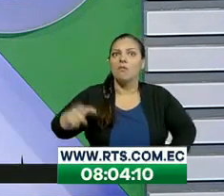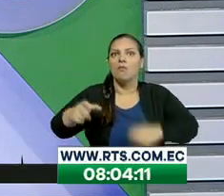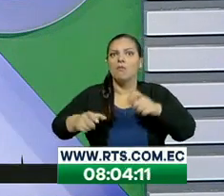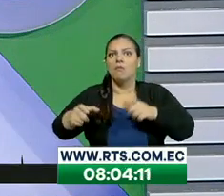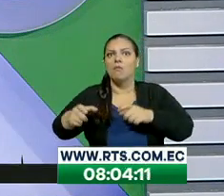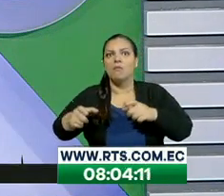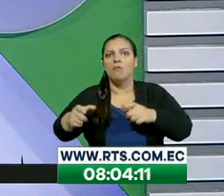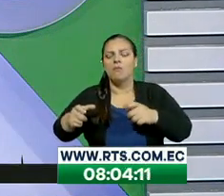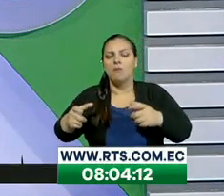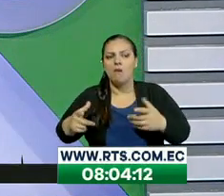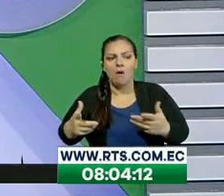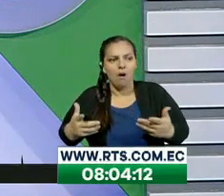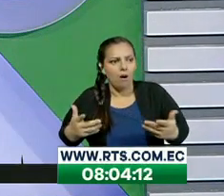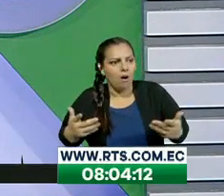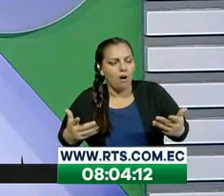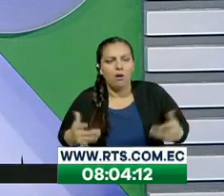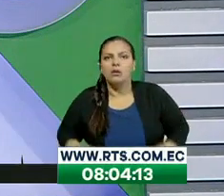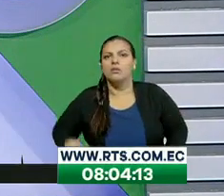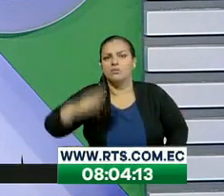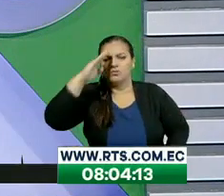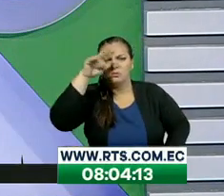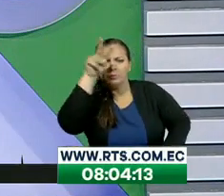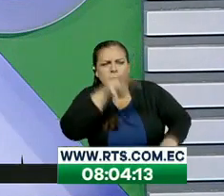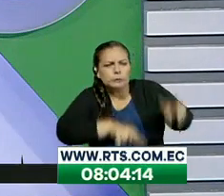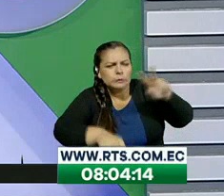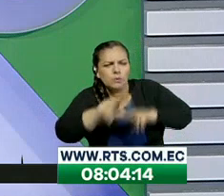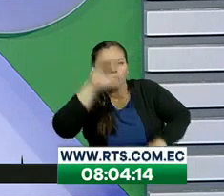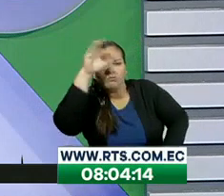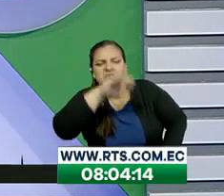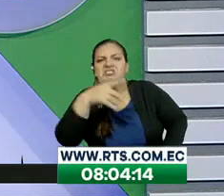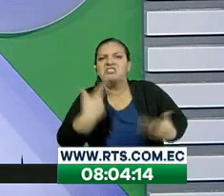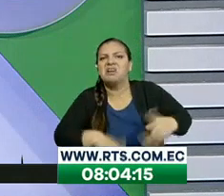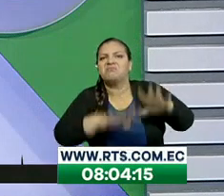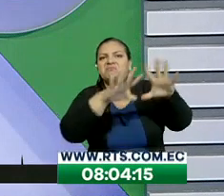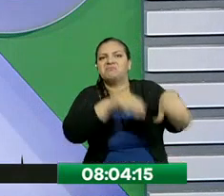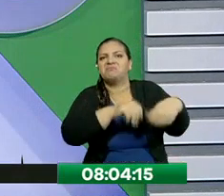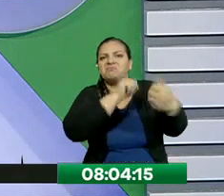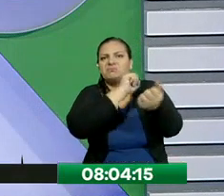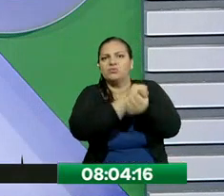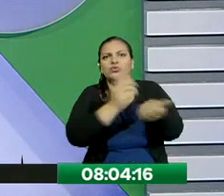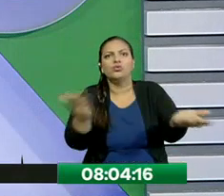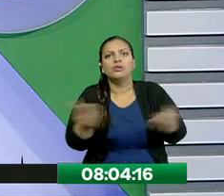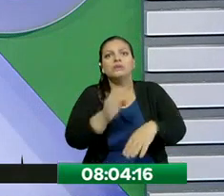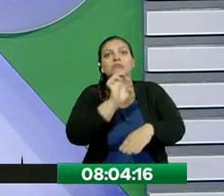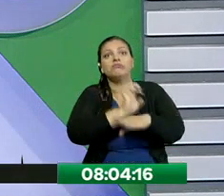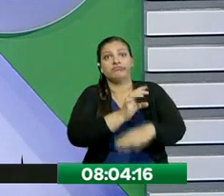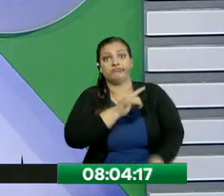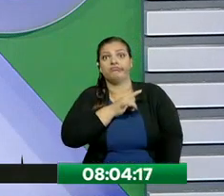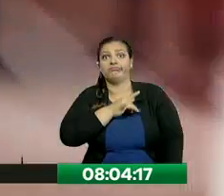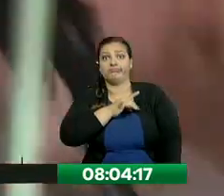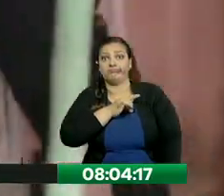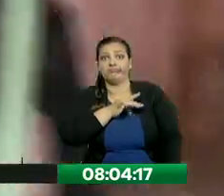fueron rescatadas durante este operativo. A continuación tenemos la nota en exclusiva. Veamos.